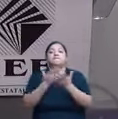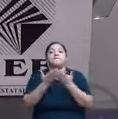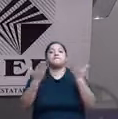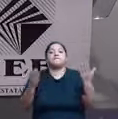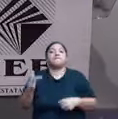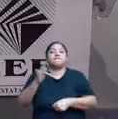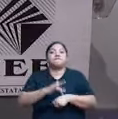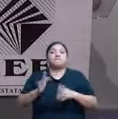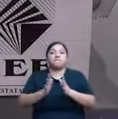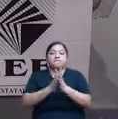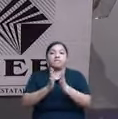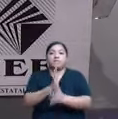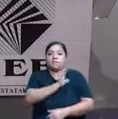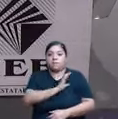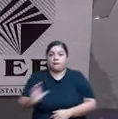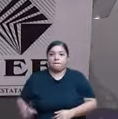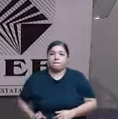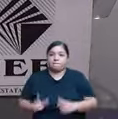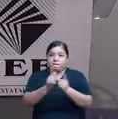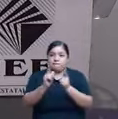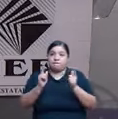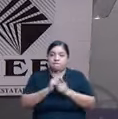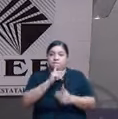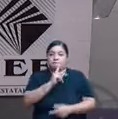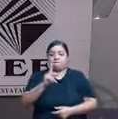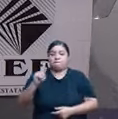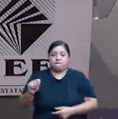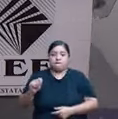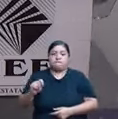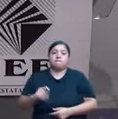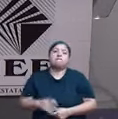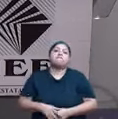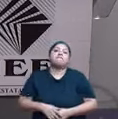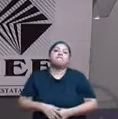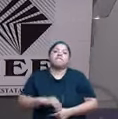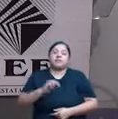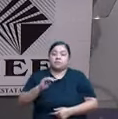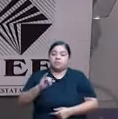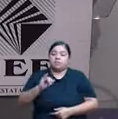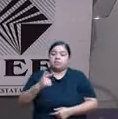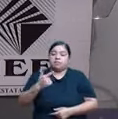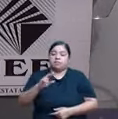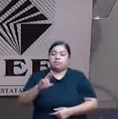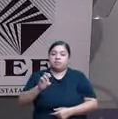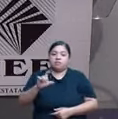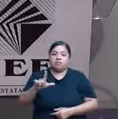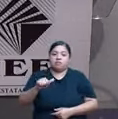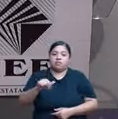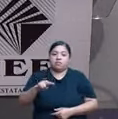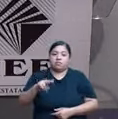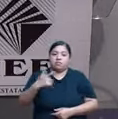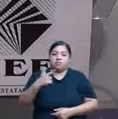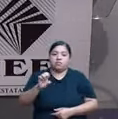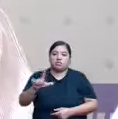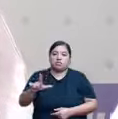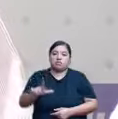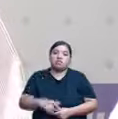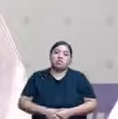a cederle el uso de la voz al candidato del Partido del Trabajo, Miguel Ángel Peña Flores. Candidato, hasta por un